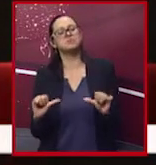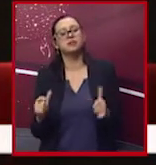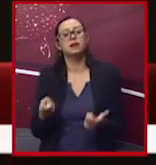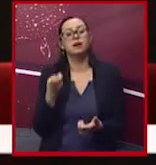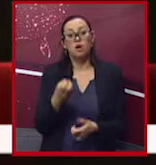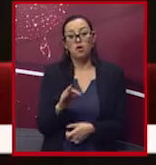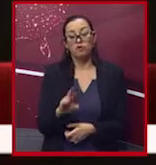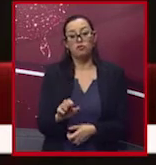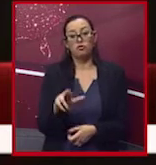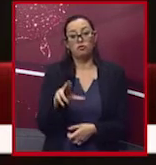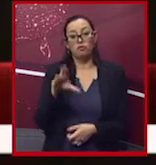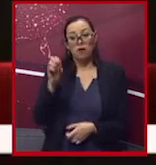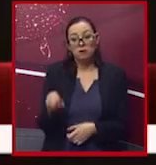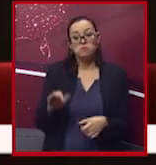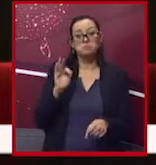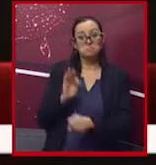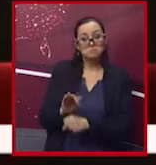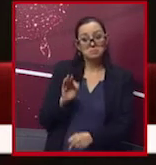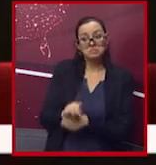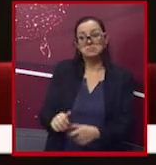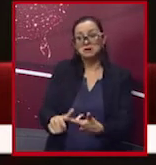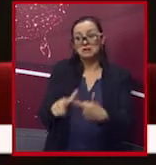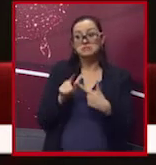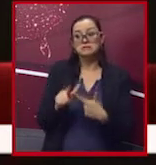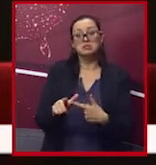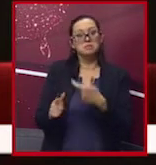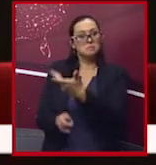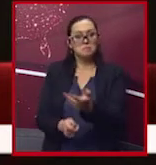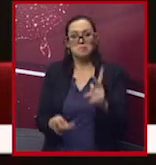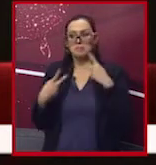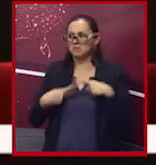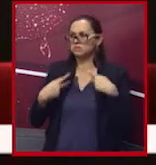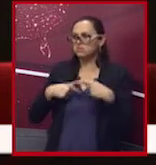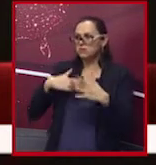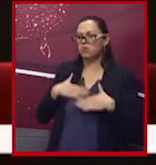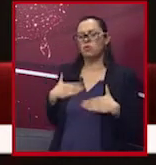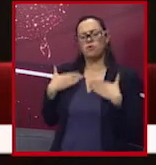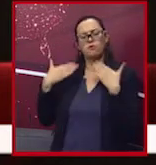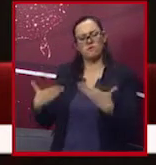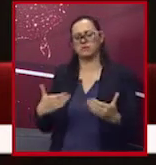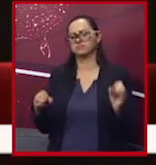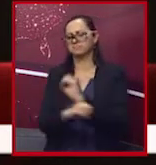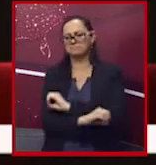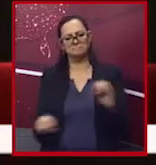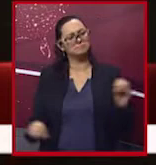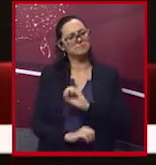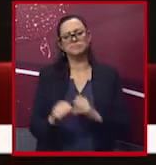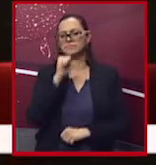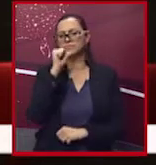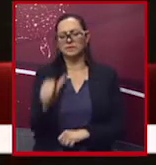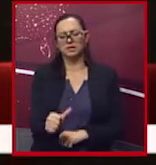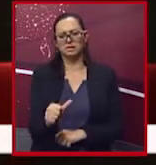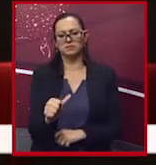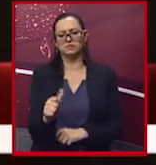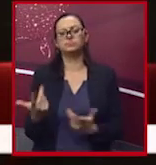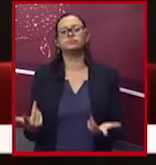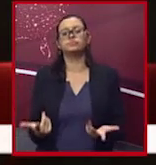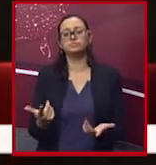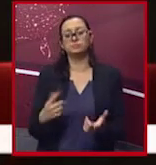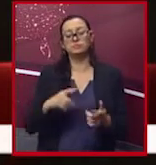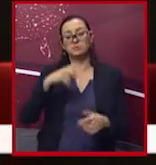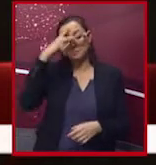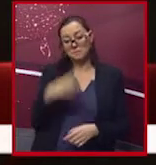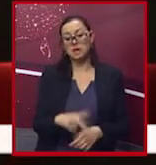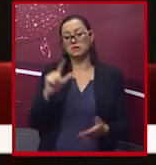Mantener el fuero no abona en nada en aumentar la confianza ciudadana en las instituciones de justicia. La legislación